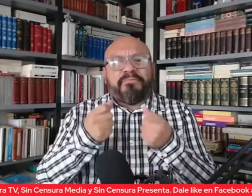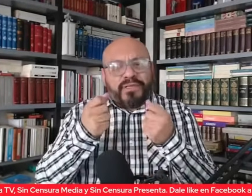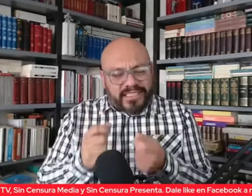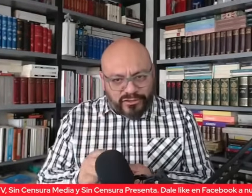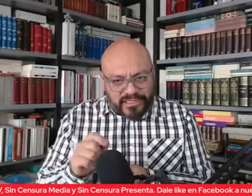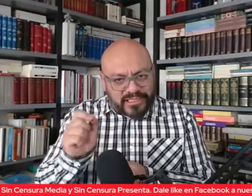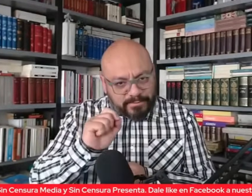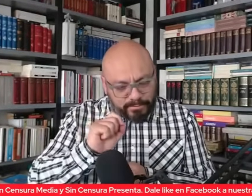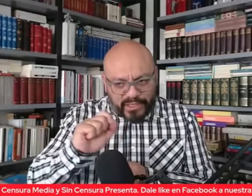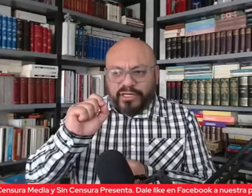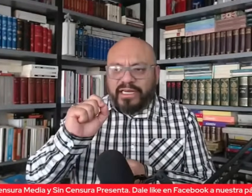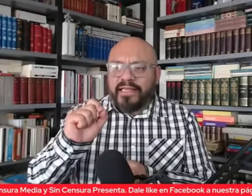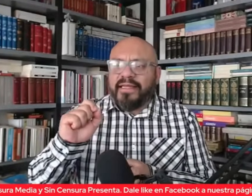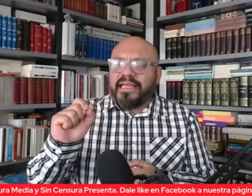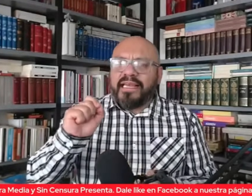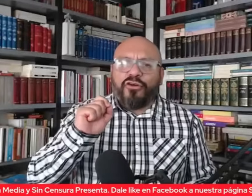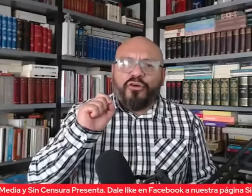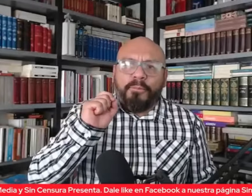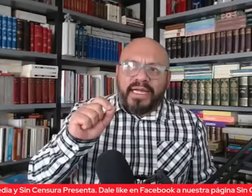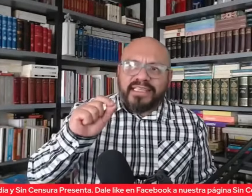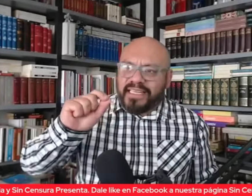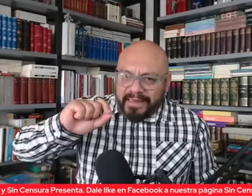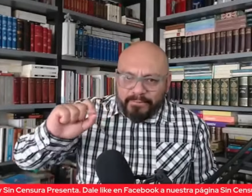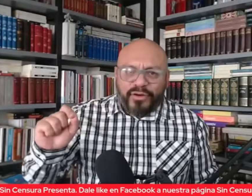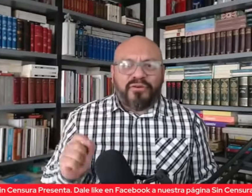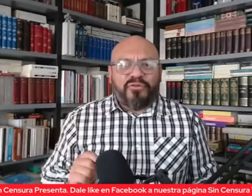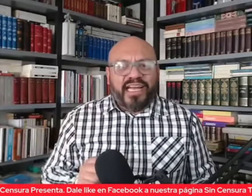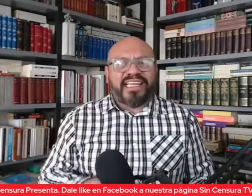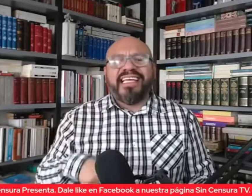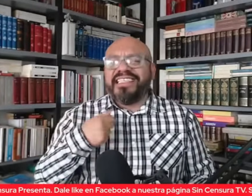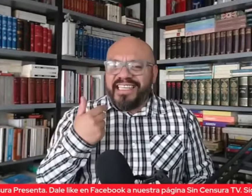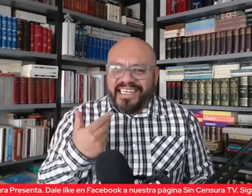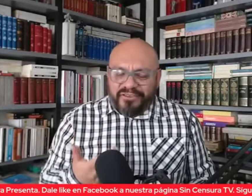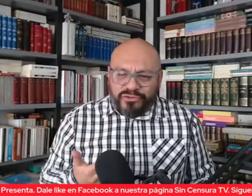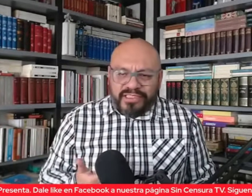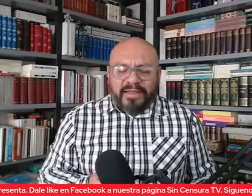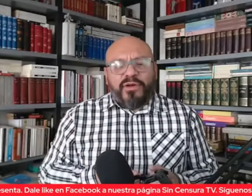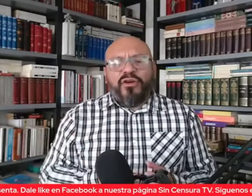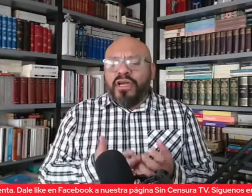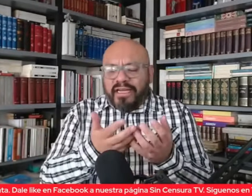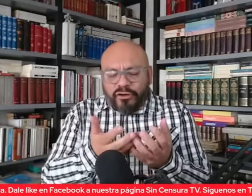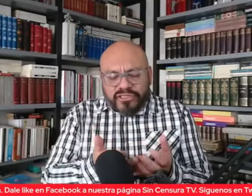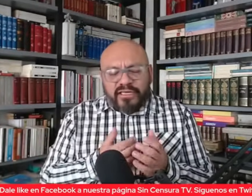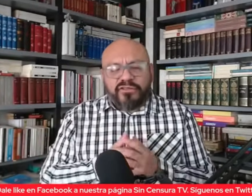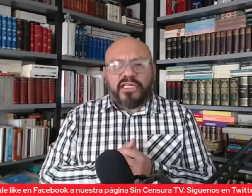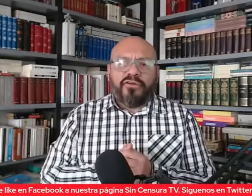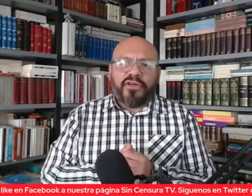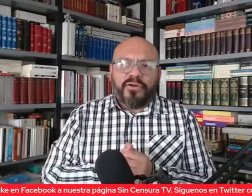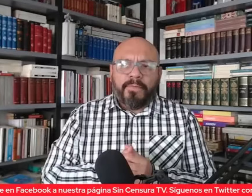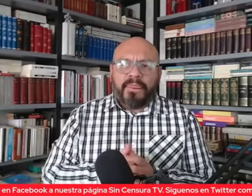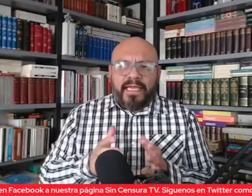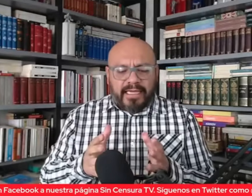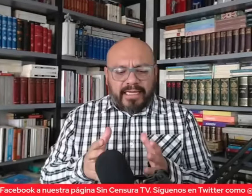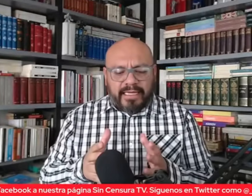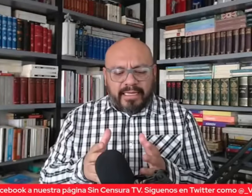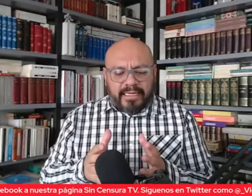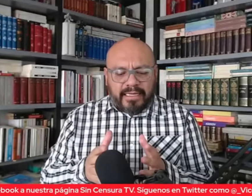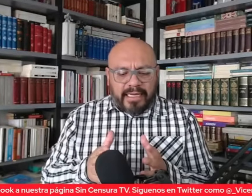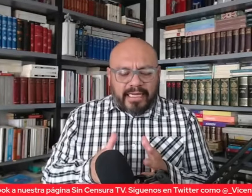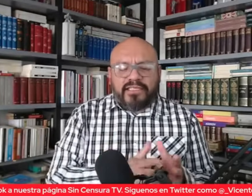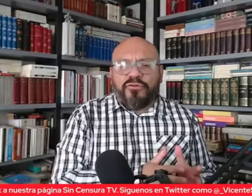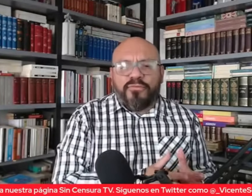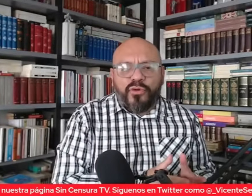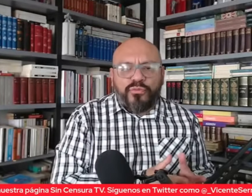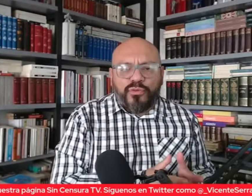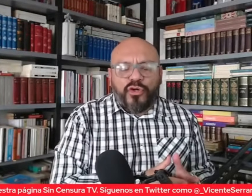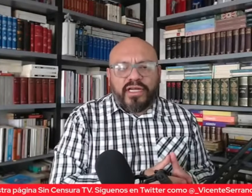la tiene, pues entonces pido que lo comparte y que le ponga un like si le gusta. Bueno, Gonzalo Celorio